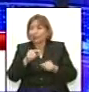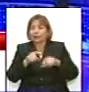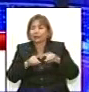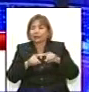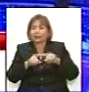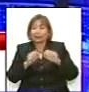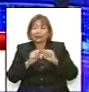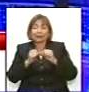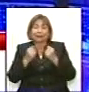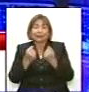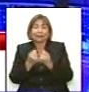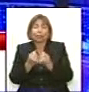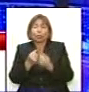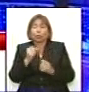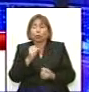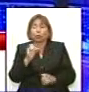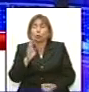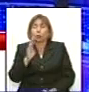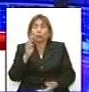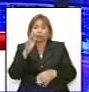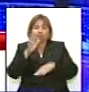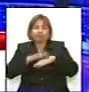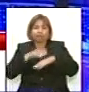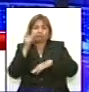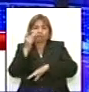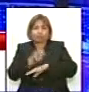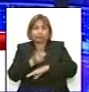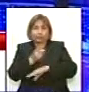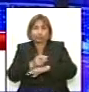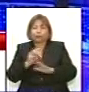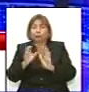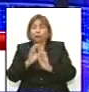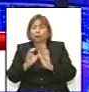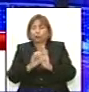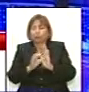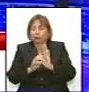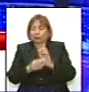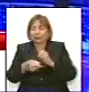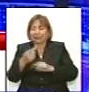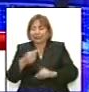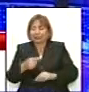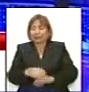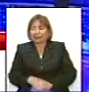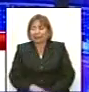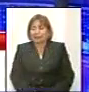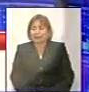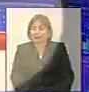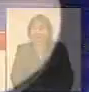la sesión de la Subcomisión de Acusaciones Constitucionales. Regresamos enseguida.